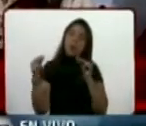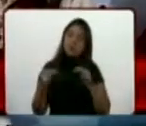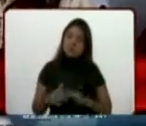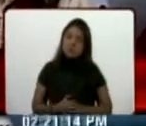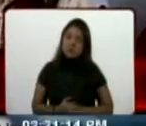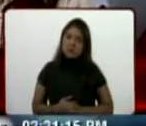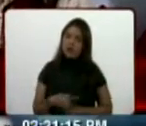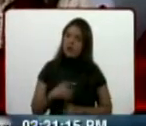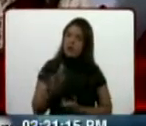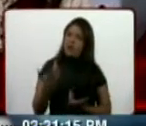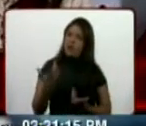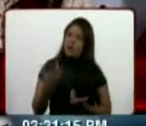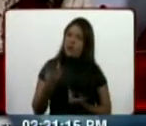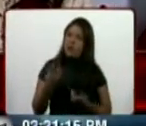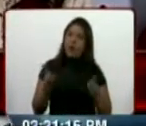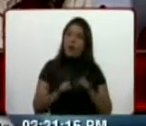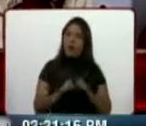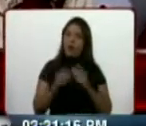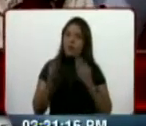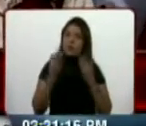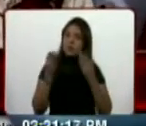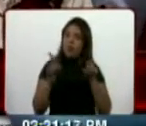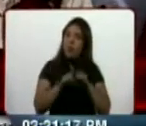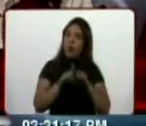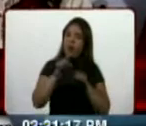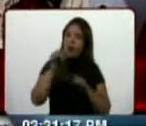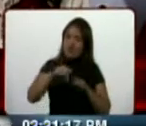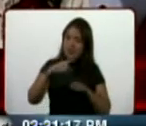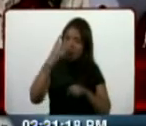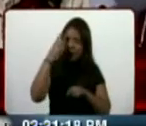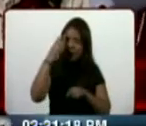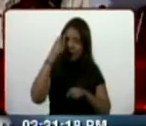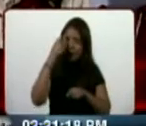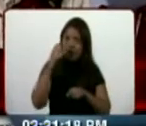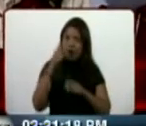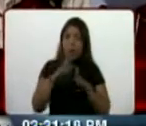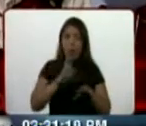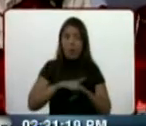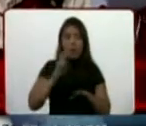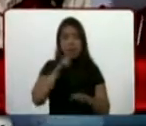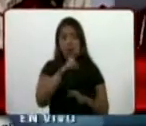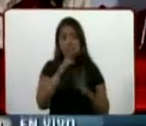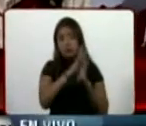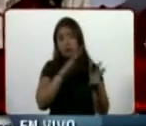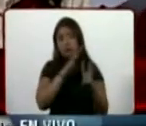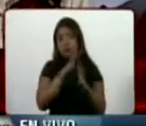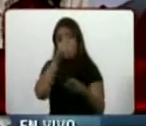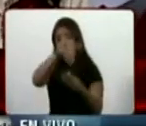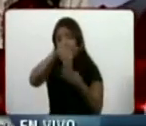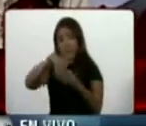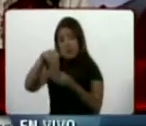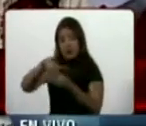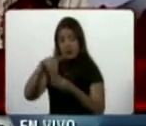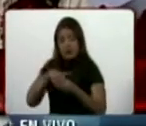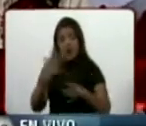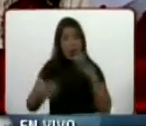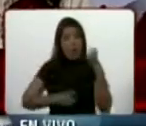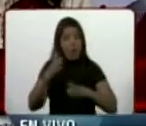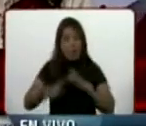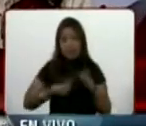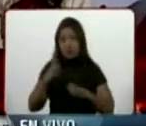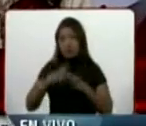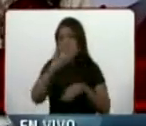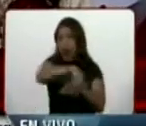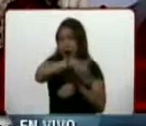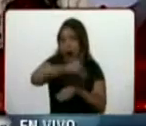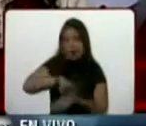mí se me parece mucho el día de hoy, mucho, mucho, por el flujo de votación que hay, por la emoción de calle,